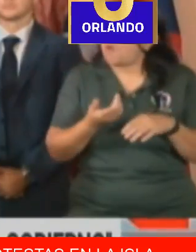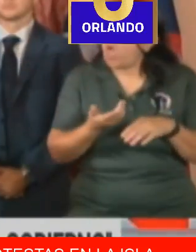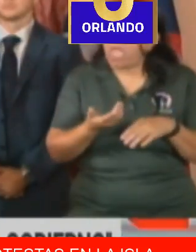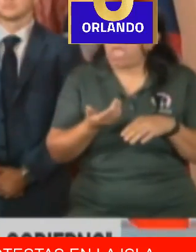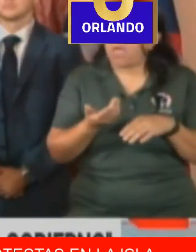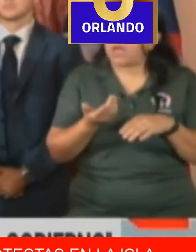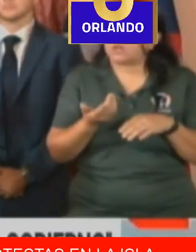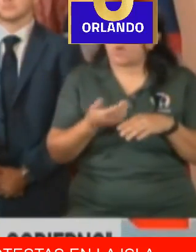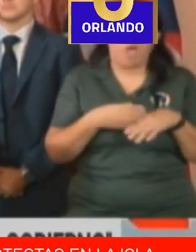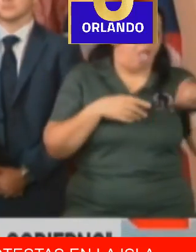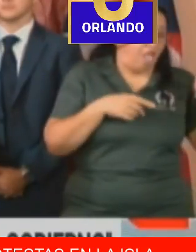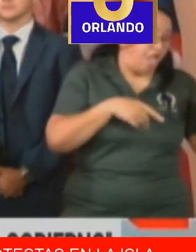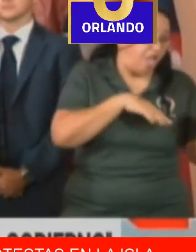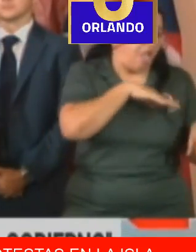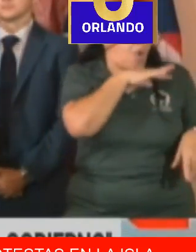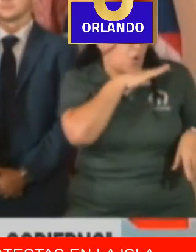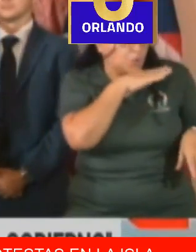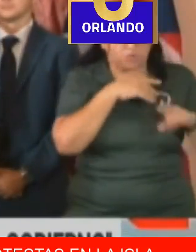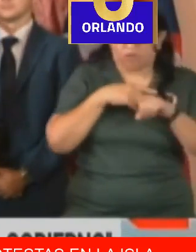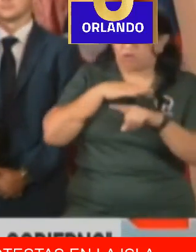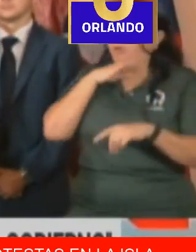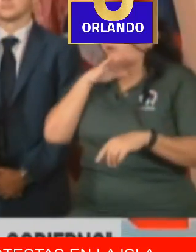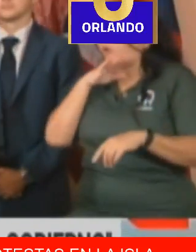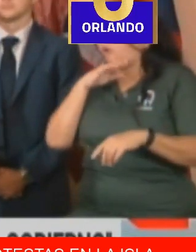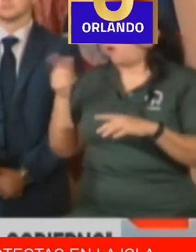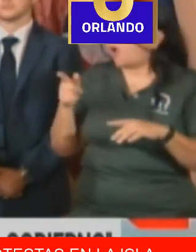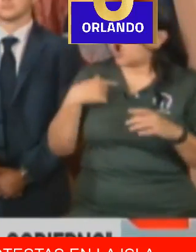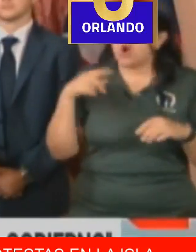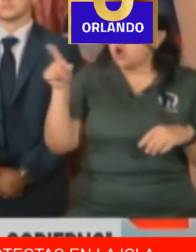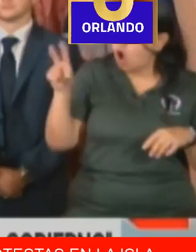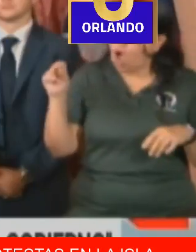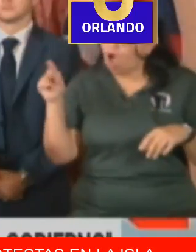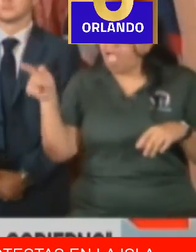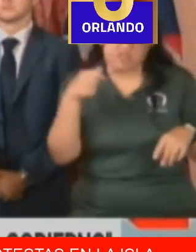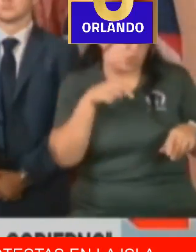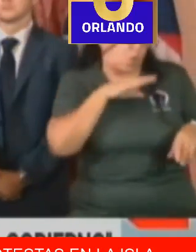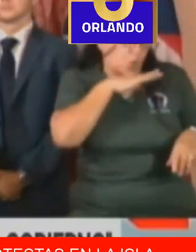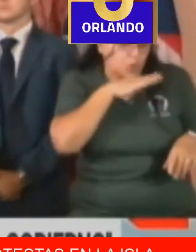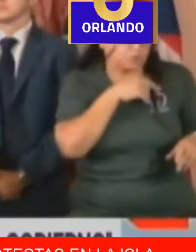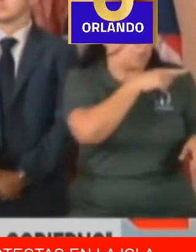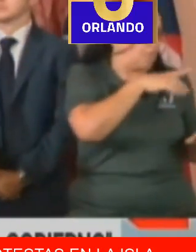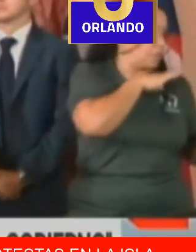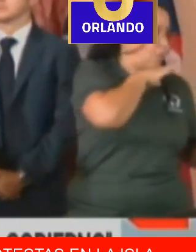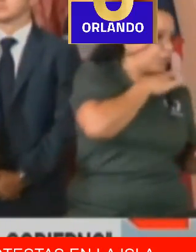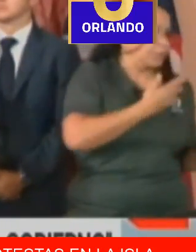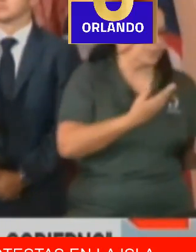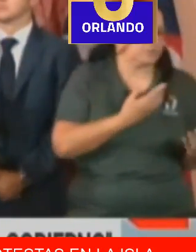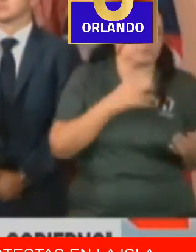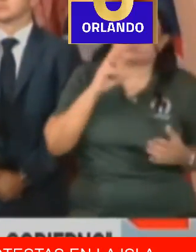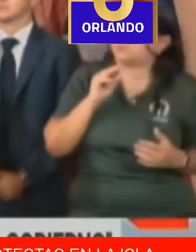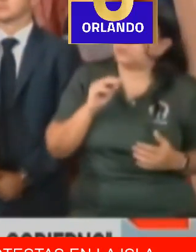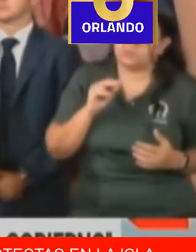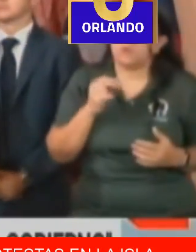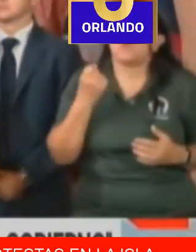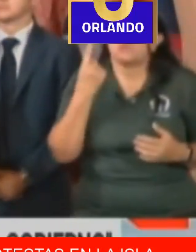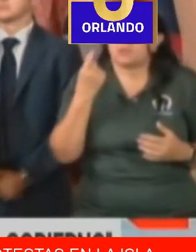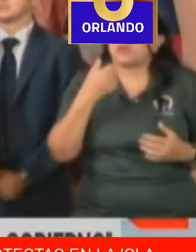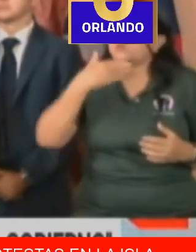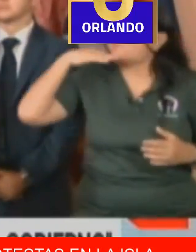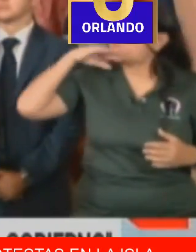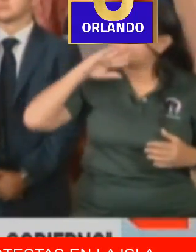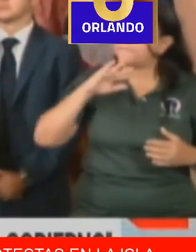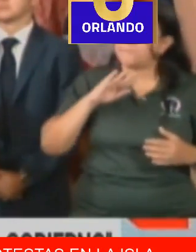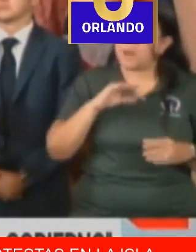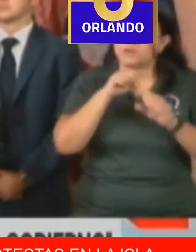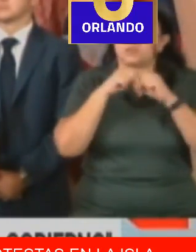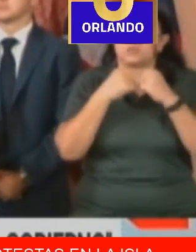ser. Aquellos son corruptos y aquellos se vienen atrás y dicen, no, aquellos son corruptos. Vamos a entender que esto es un mal